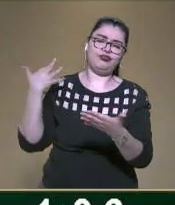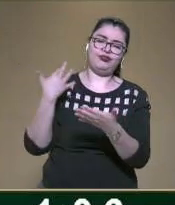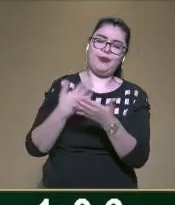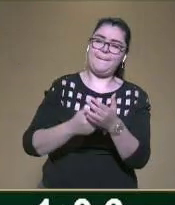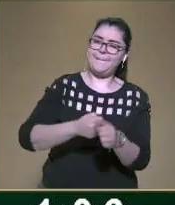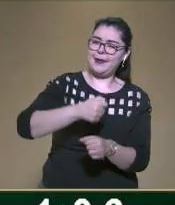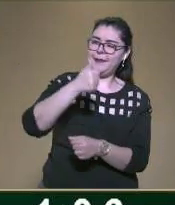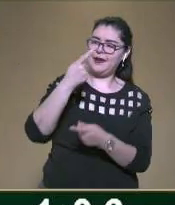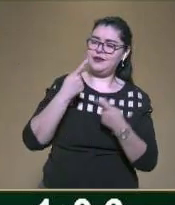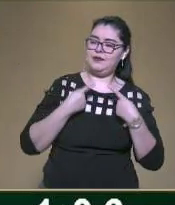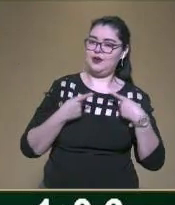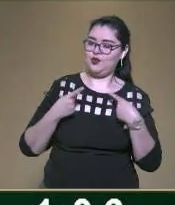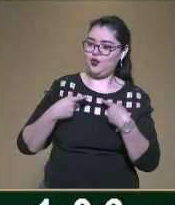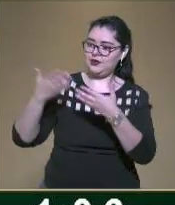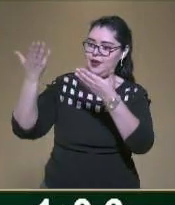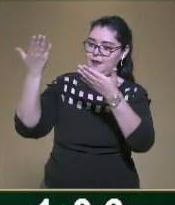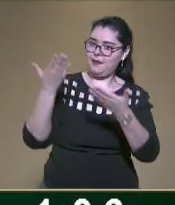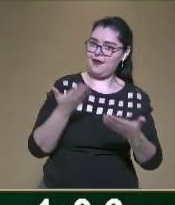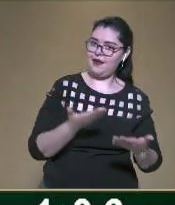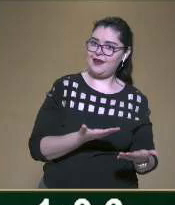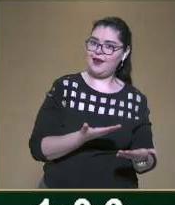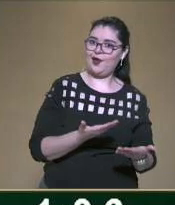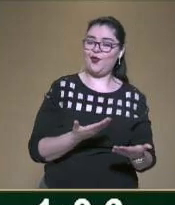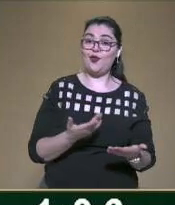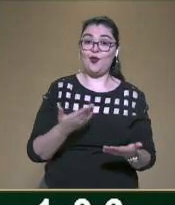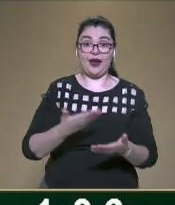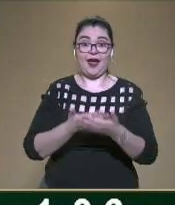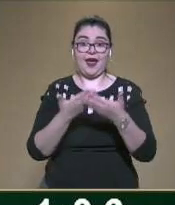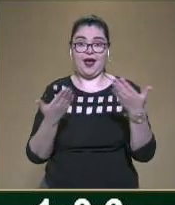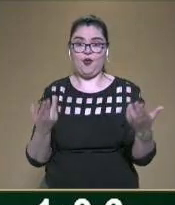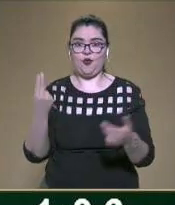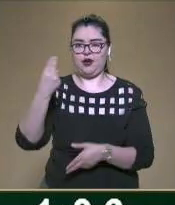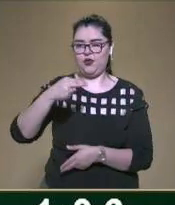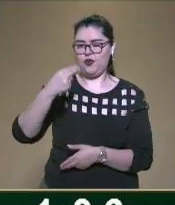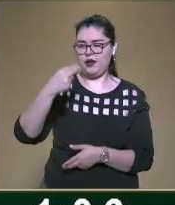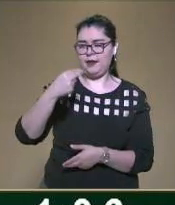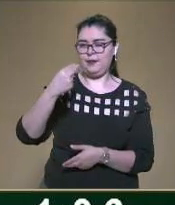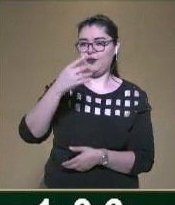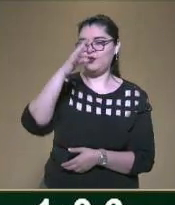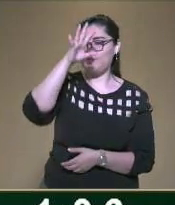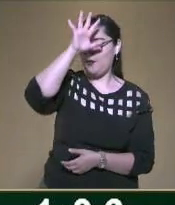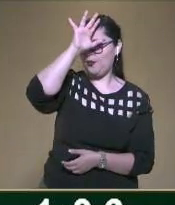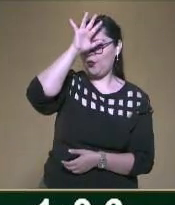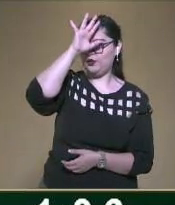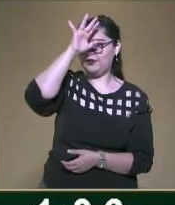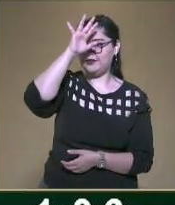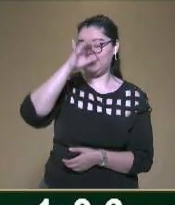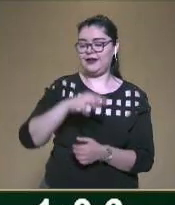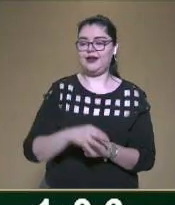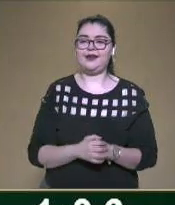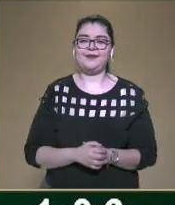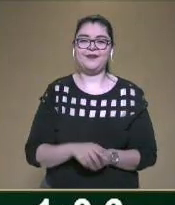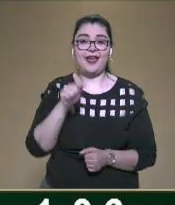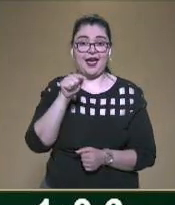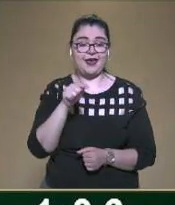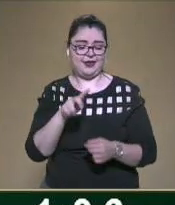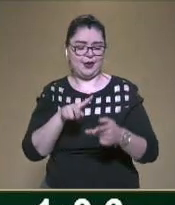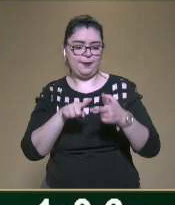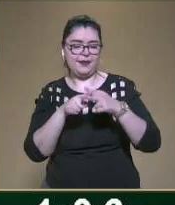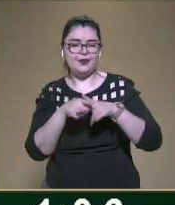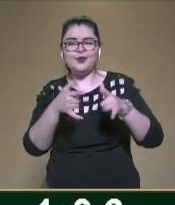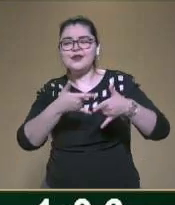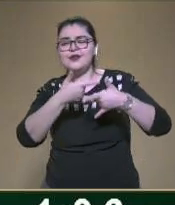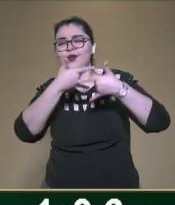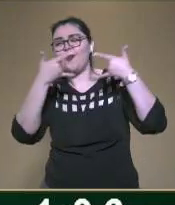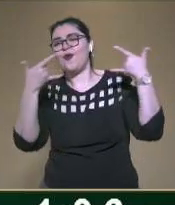pobladores vinieron a formar lo que ahora es la gran metrópoli de Monterrey. Ahí empezó la historia de nosotros. Por lo